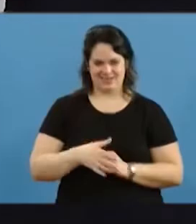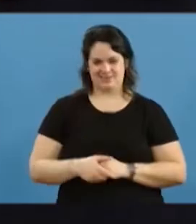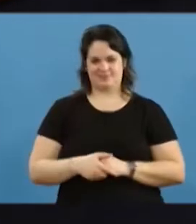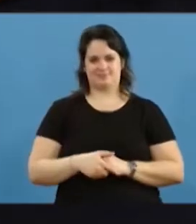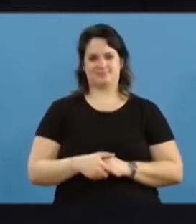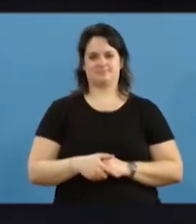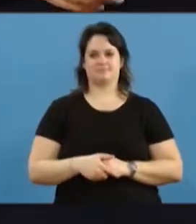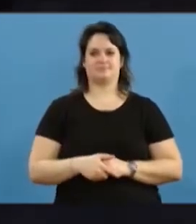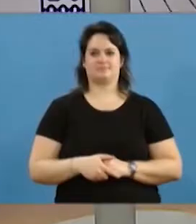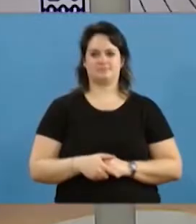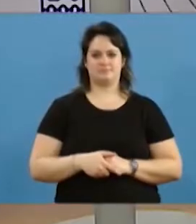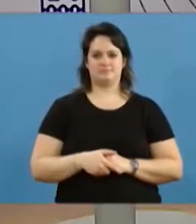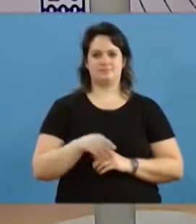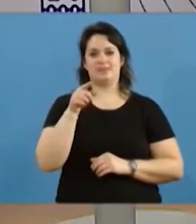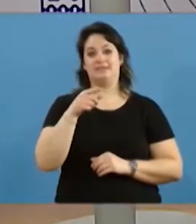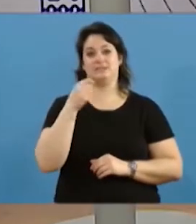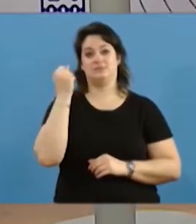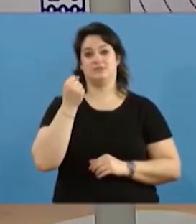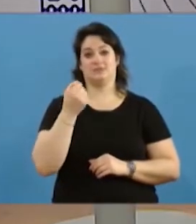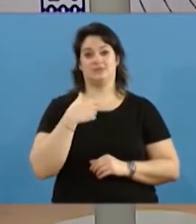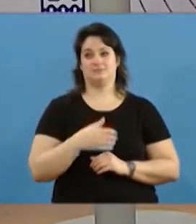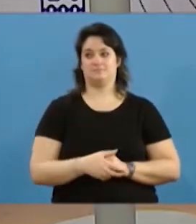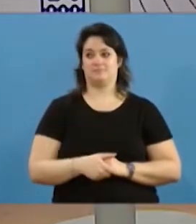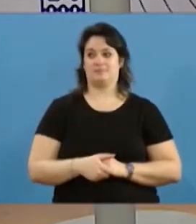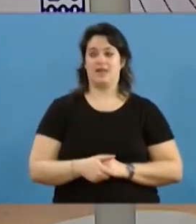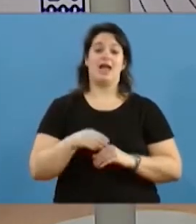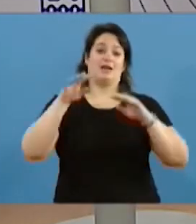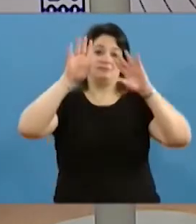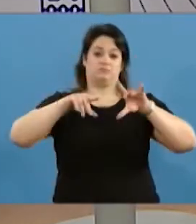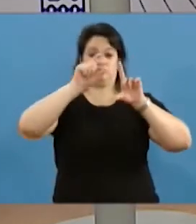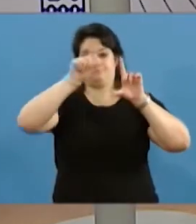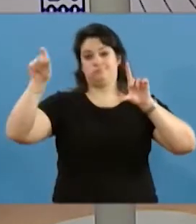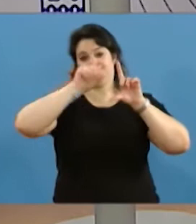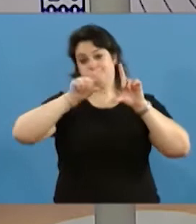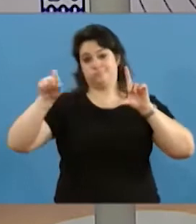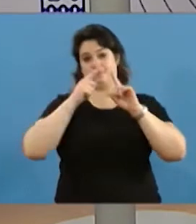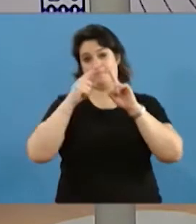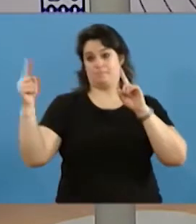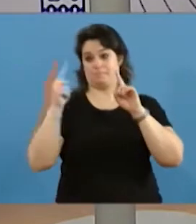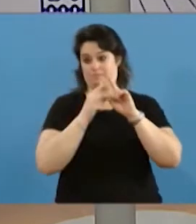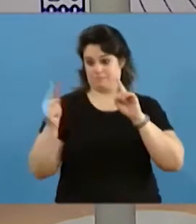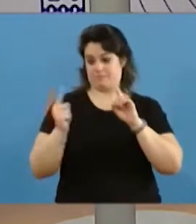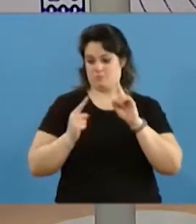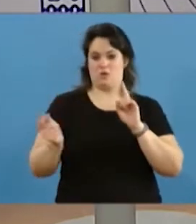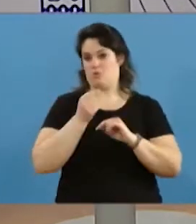133. Bien. ¿Sí? Uh-huh. A eso es lo que a lo que nos referimos. Y acá hemos trabajado con esas frecuencias para poder